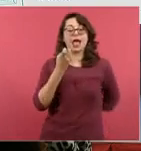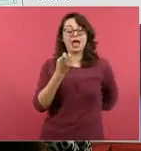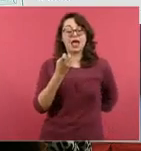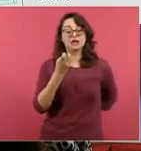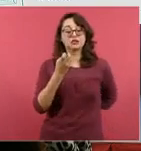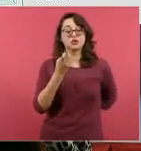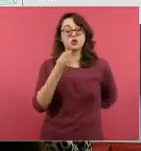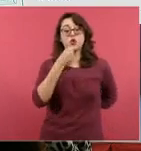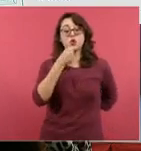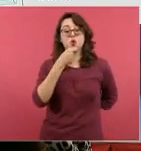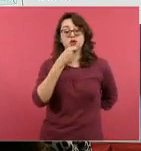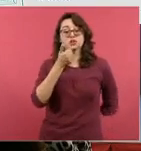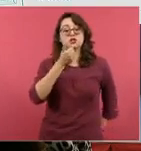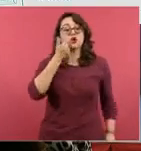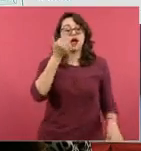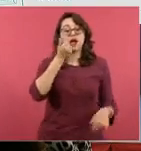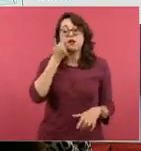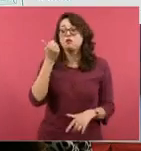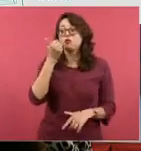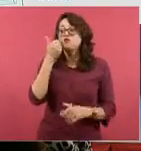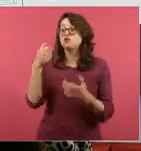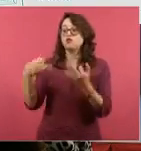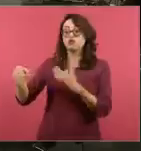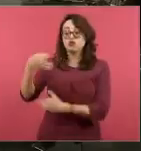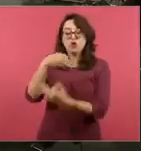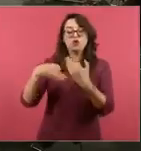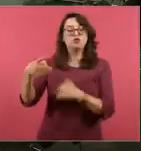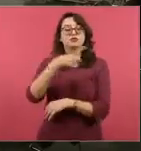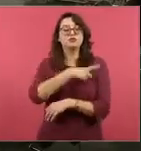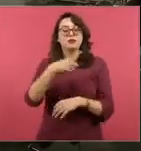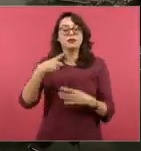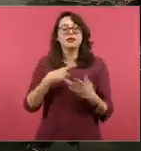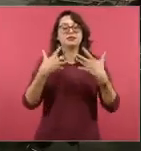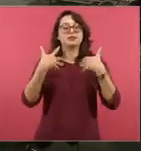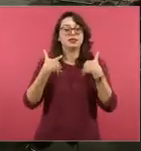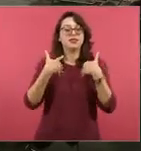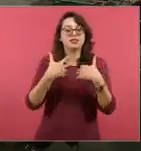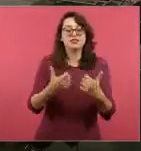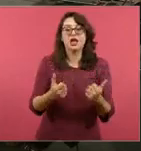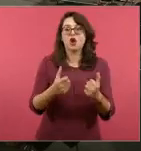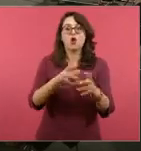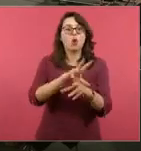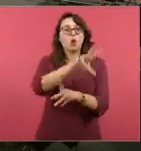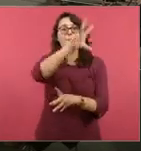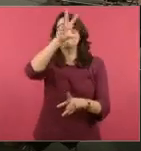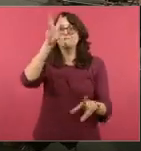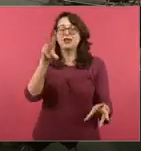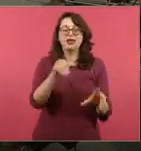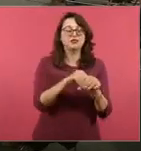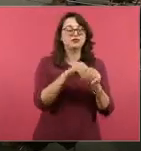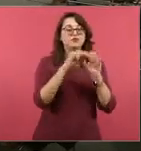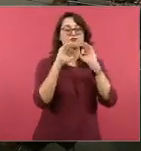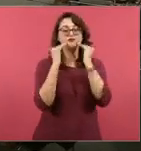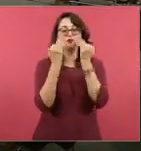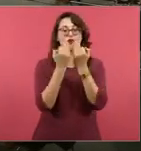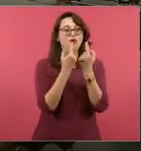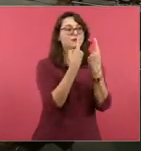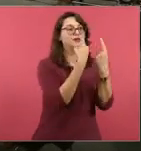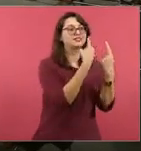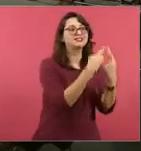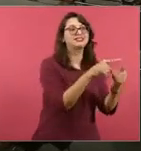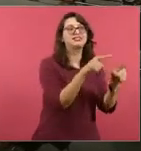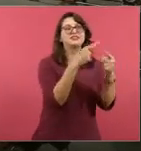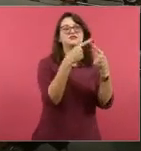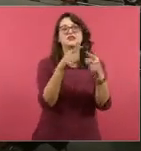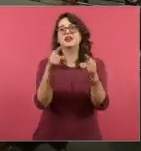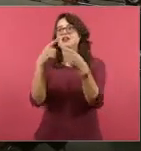esto permite dar una riqueza muy interesante. De ahí que hay relaciones en matemáticas,